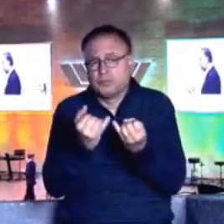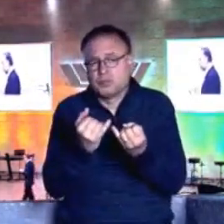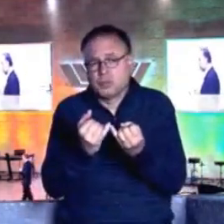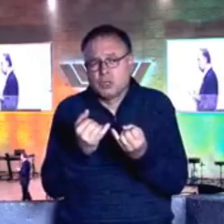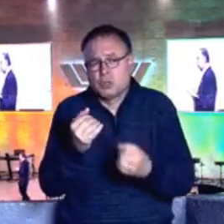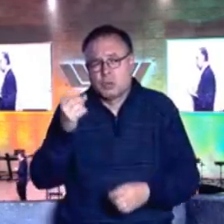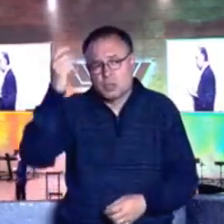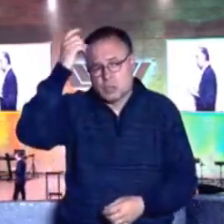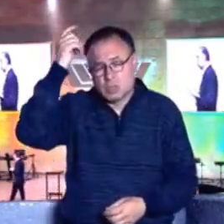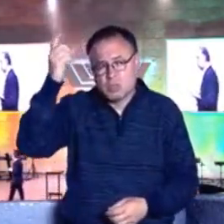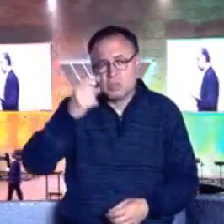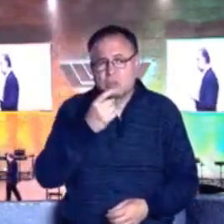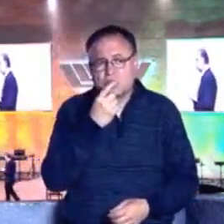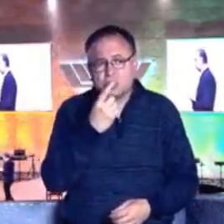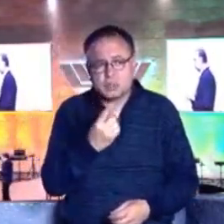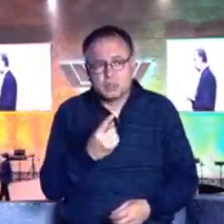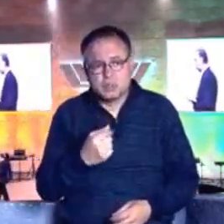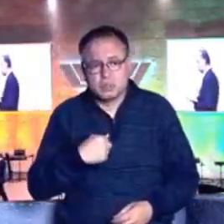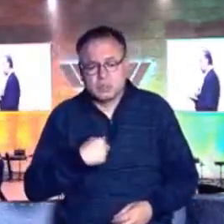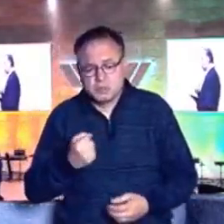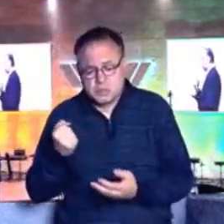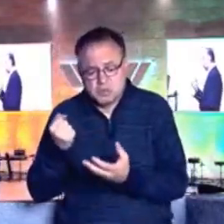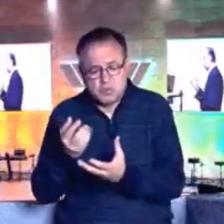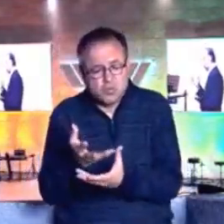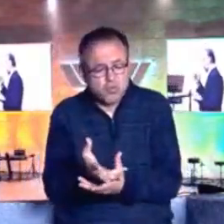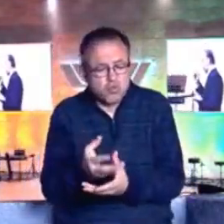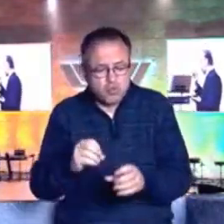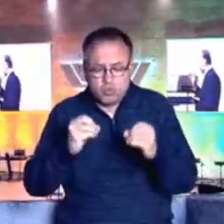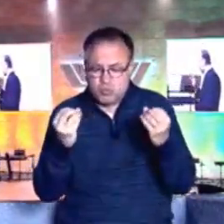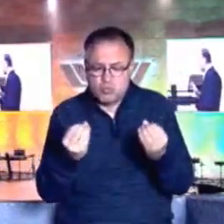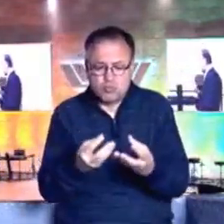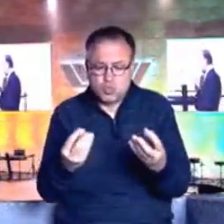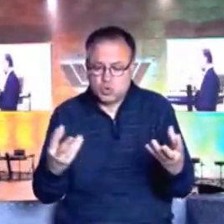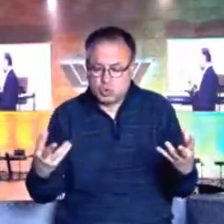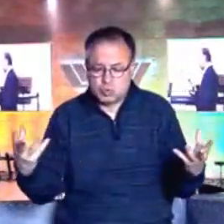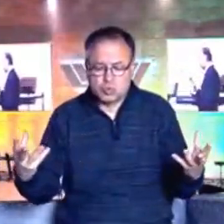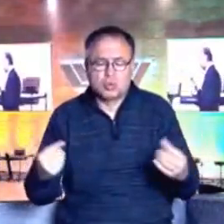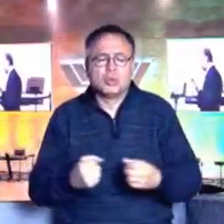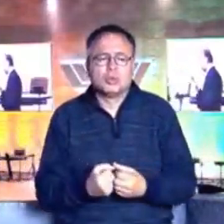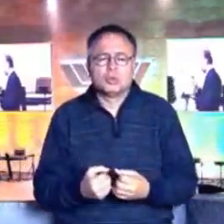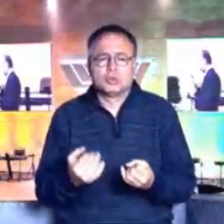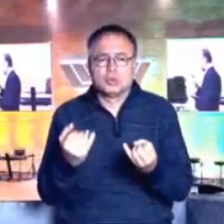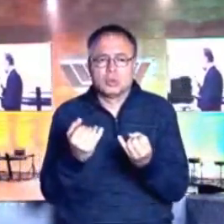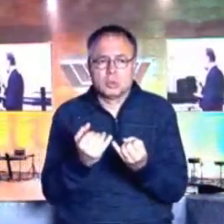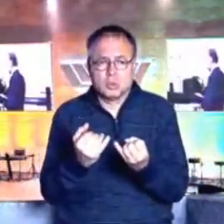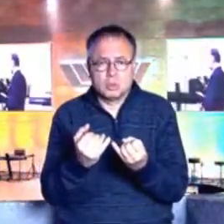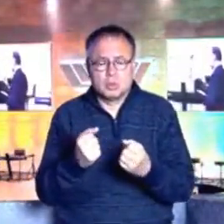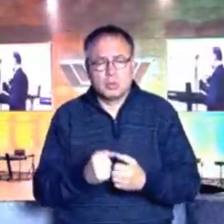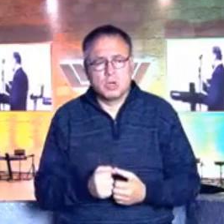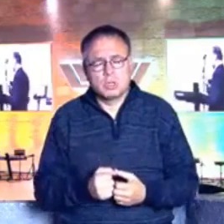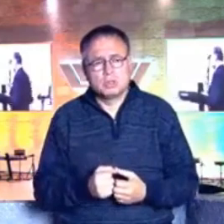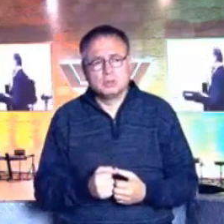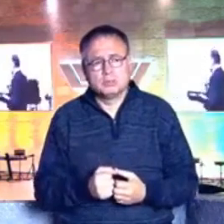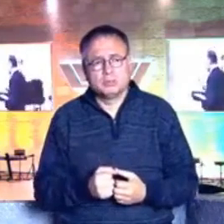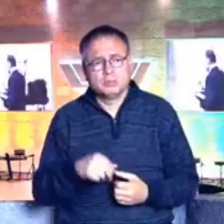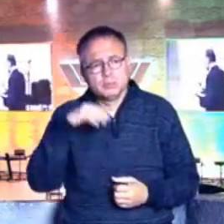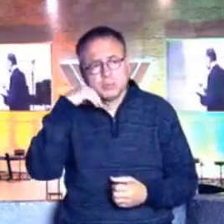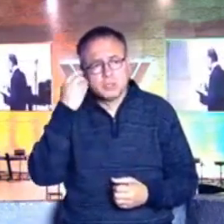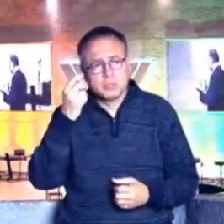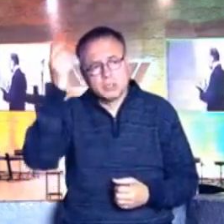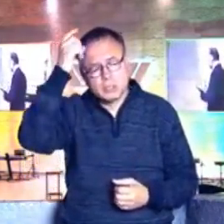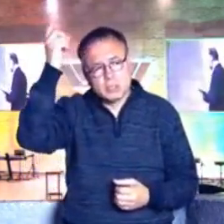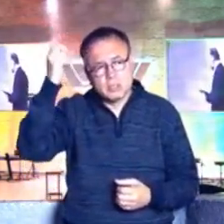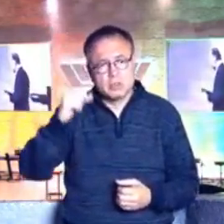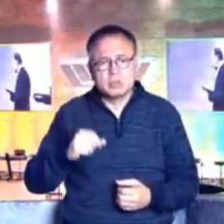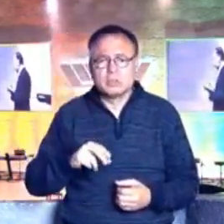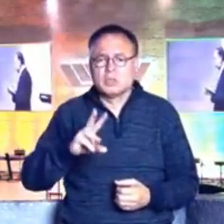también quiere que nosotros seamos generosos y para que no haya Para que no haya competencia de que yo